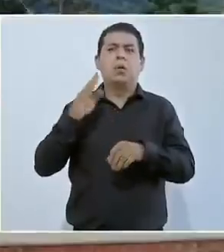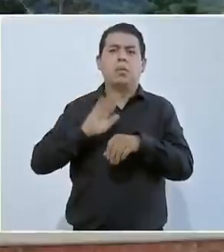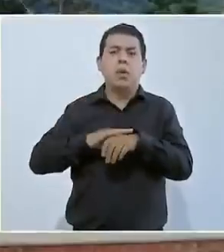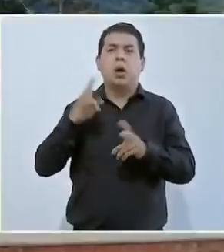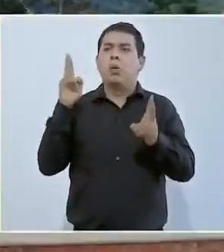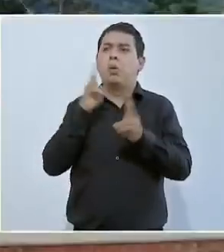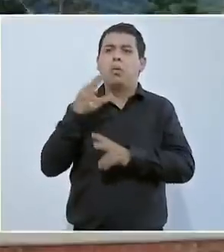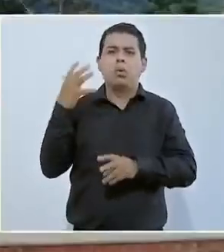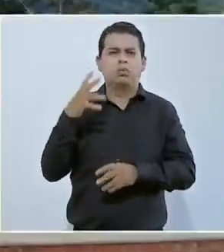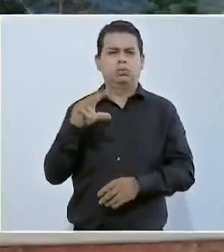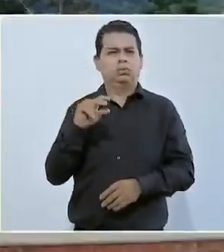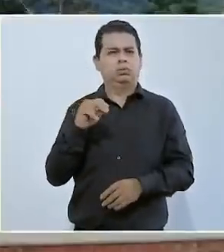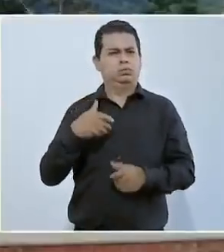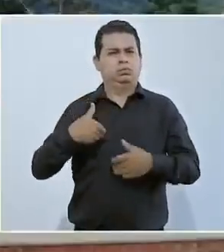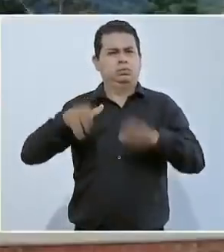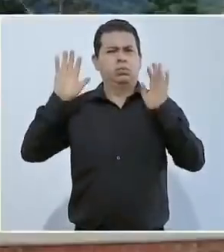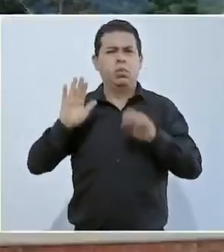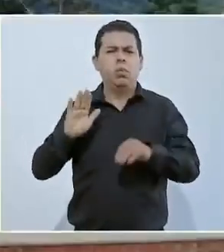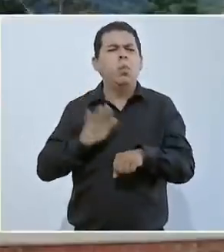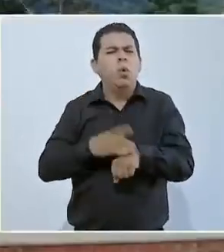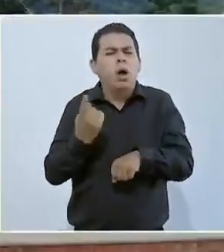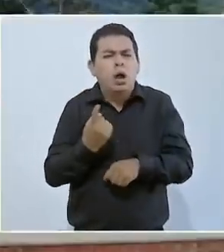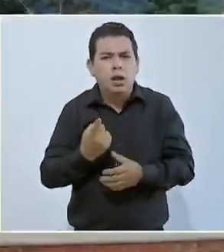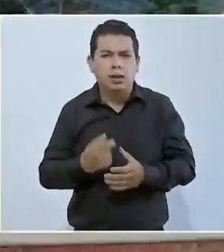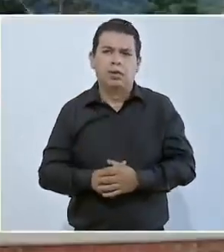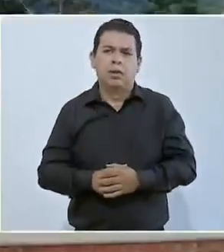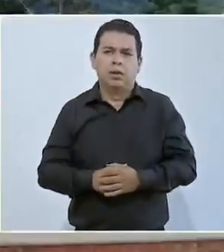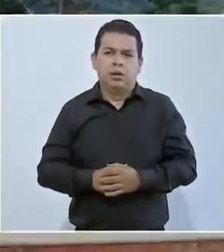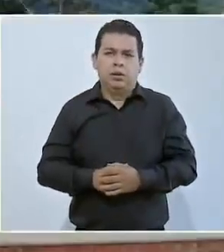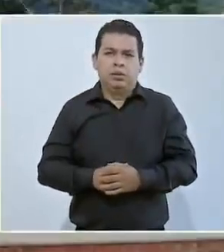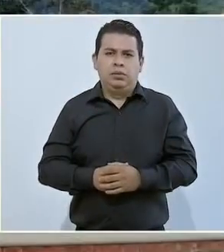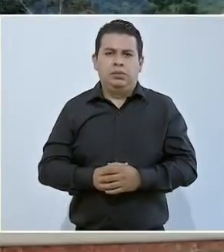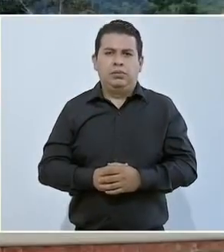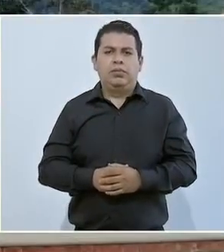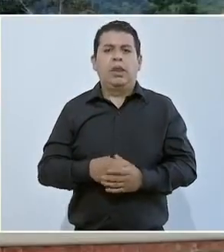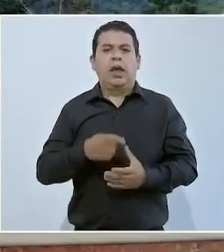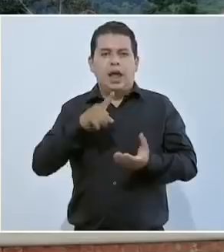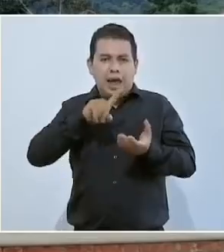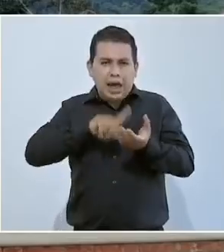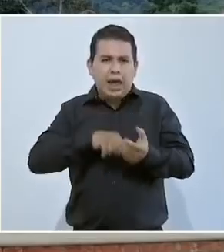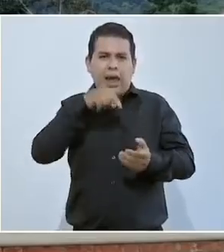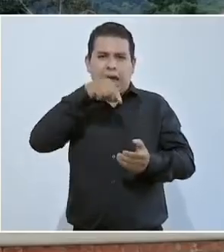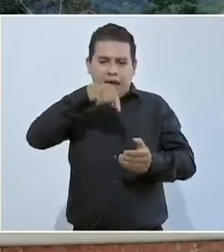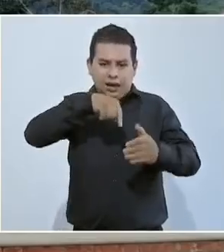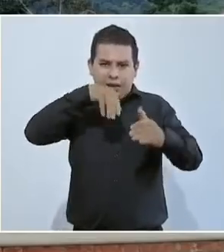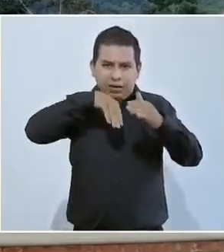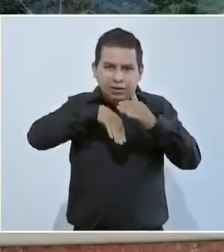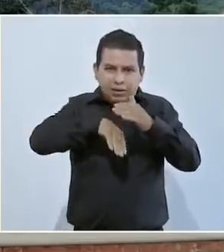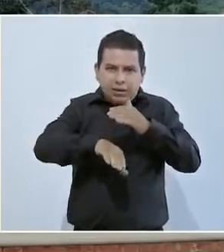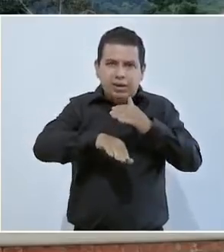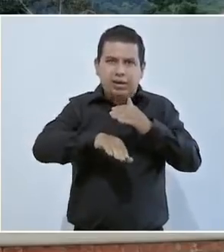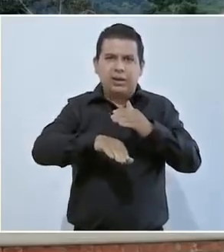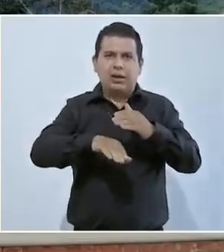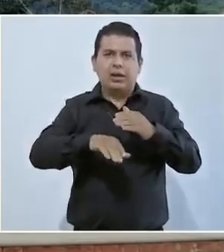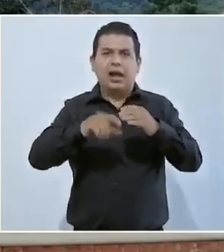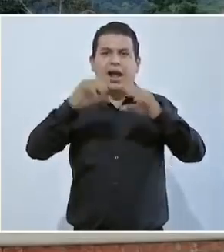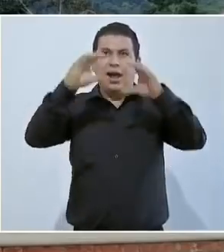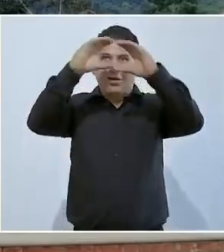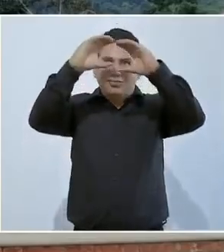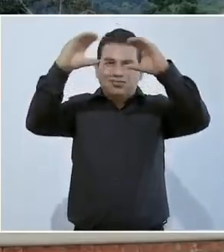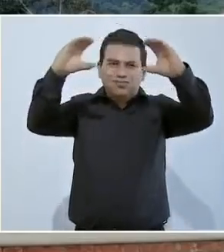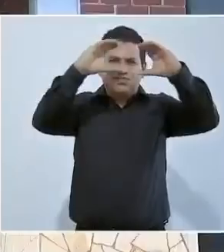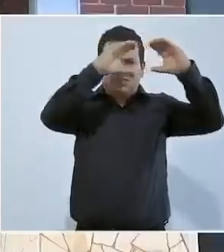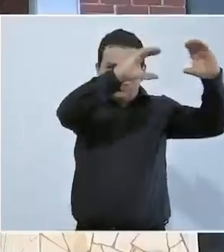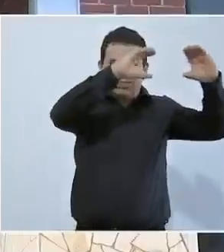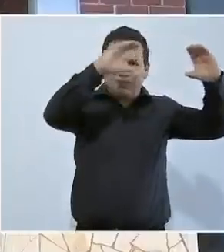porque tiene esos espacios para que corra el